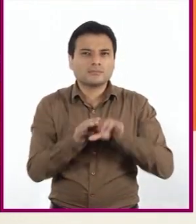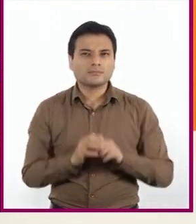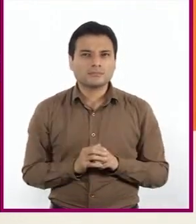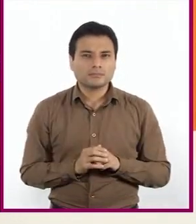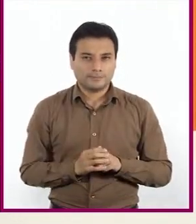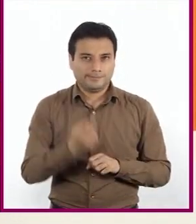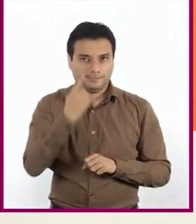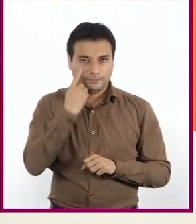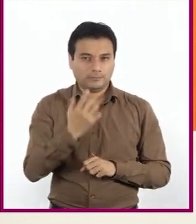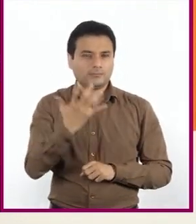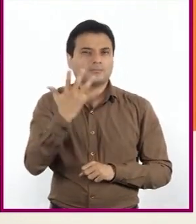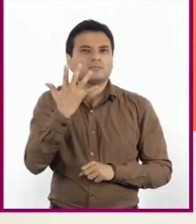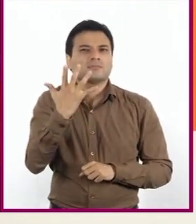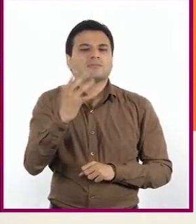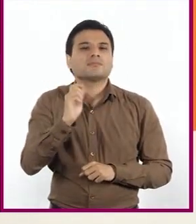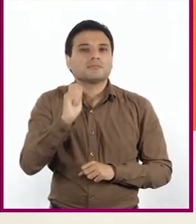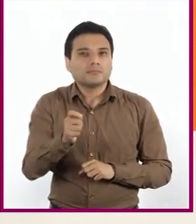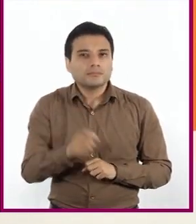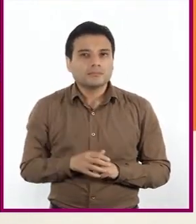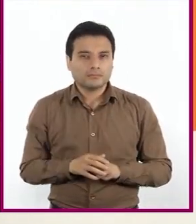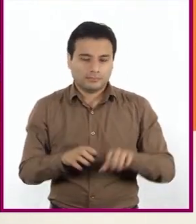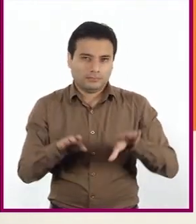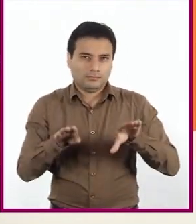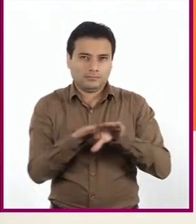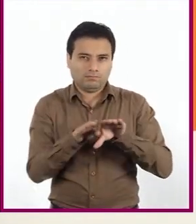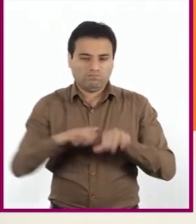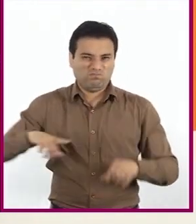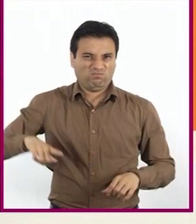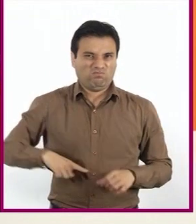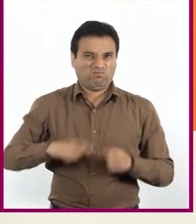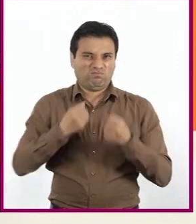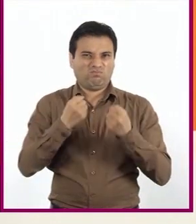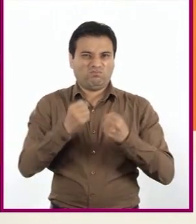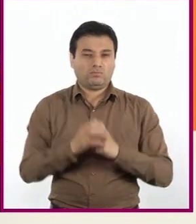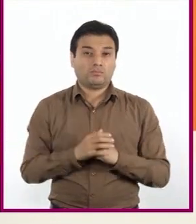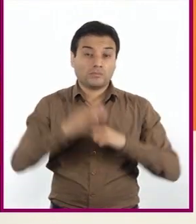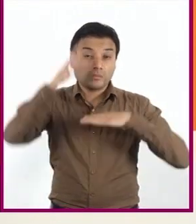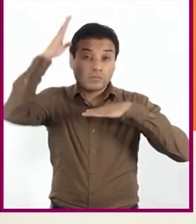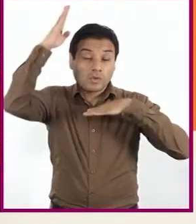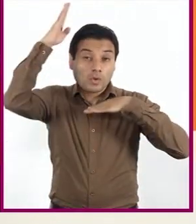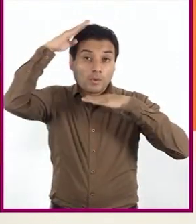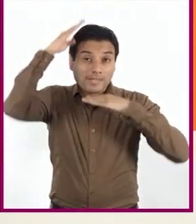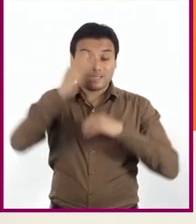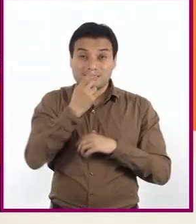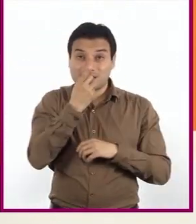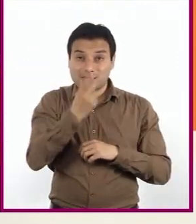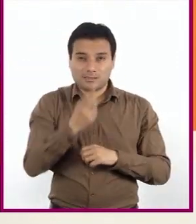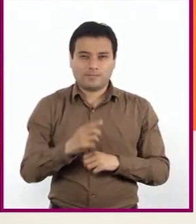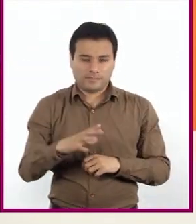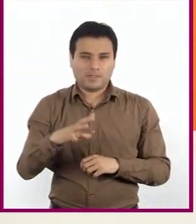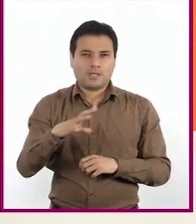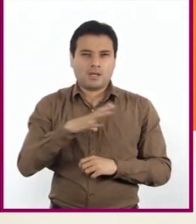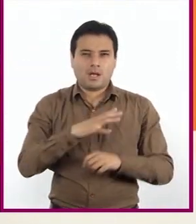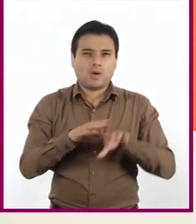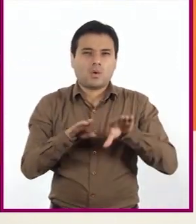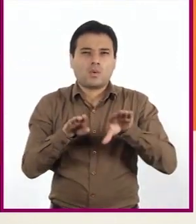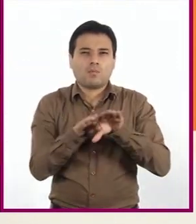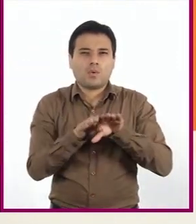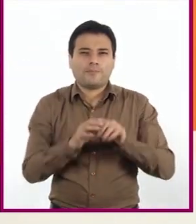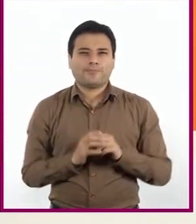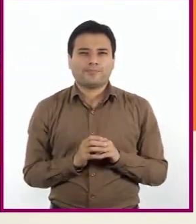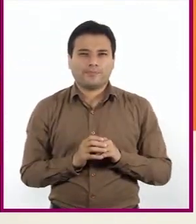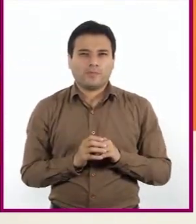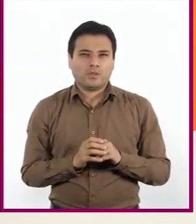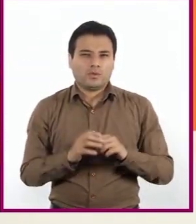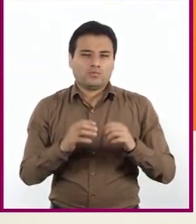al poder para la cultura olmeca. Los olmecas imaginaron un ser zoomorfo que muchas veces llegó a ser